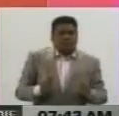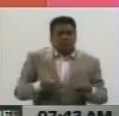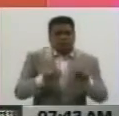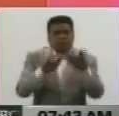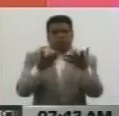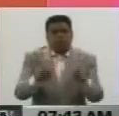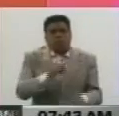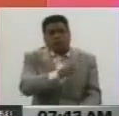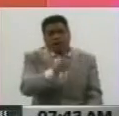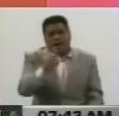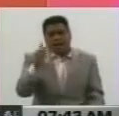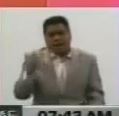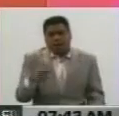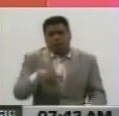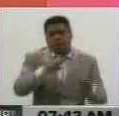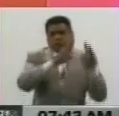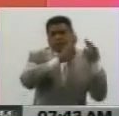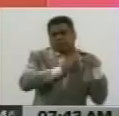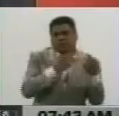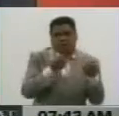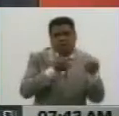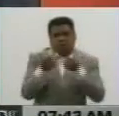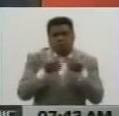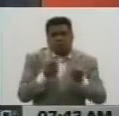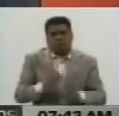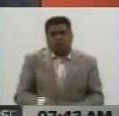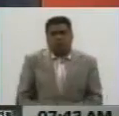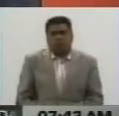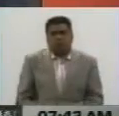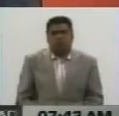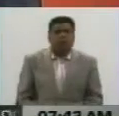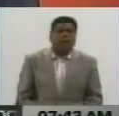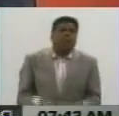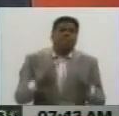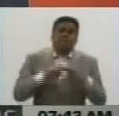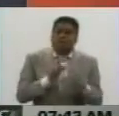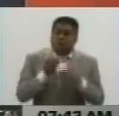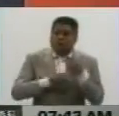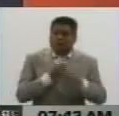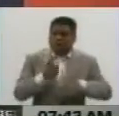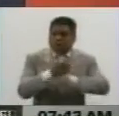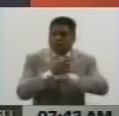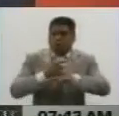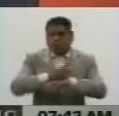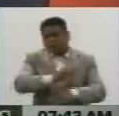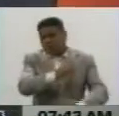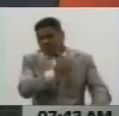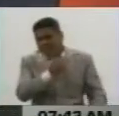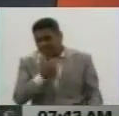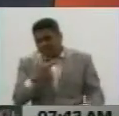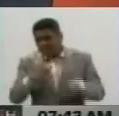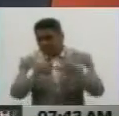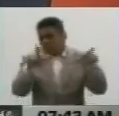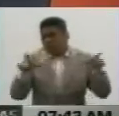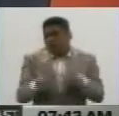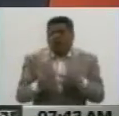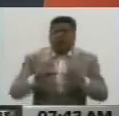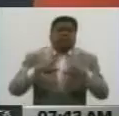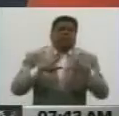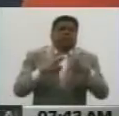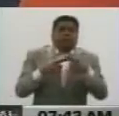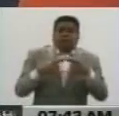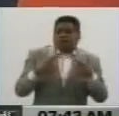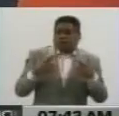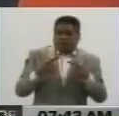de criterio, responsabilidad y control de esa actividad. ¿Qué va a hacer el Estado? El Estado sencillamente, aquellas áreas que ya han sido explotadas y que ya